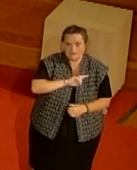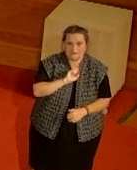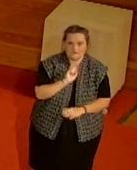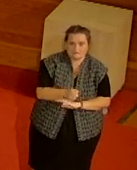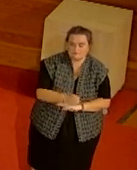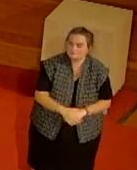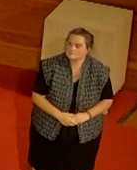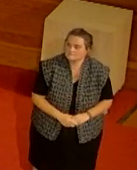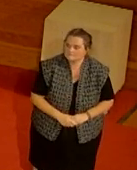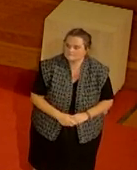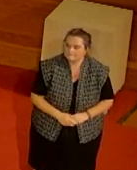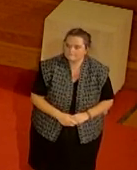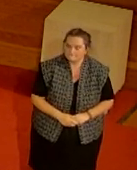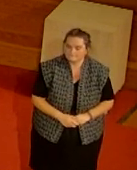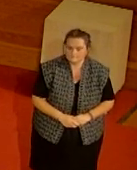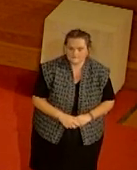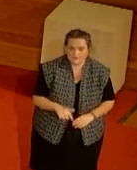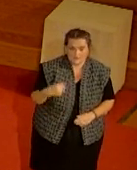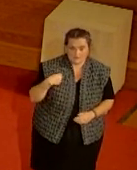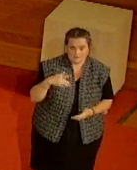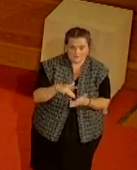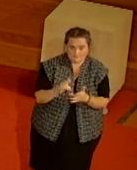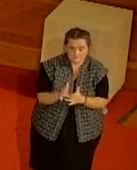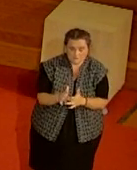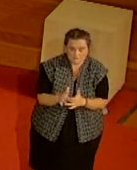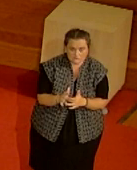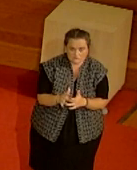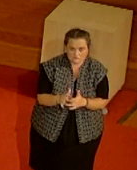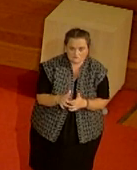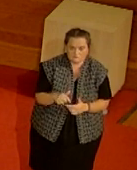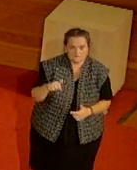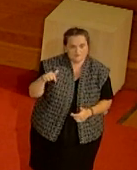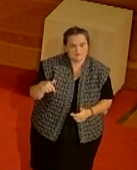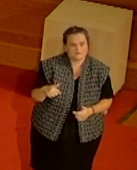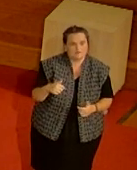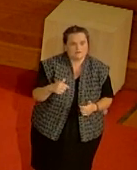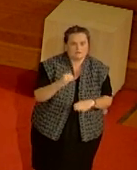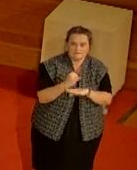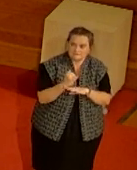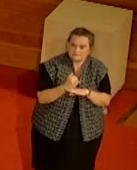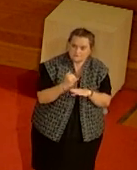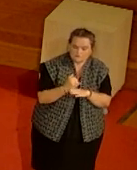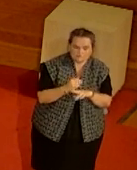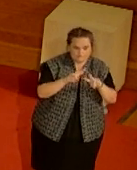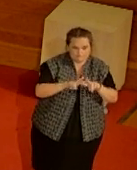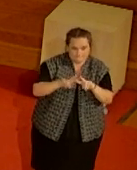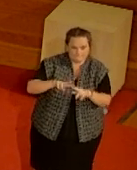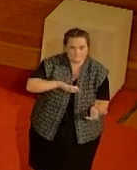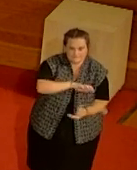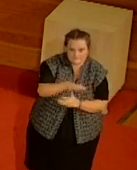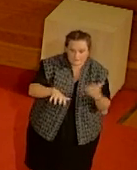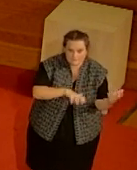bueno Jesús gatas quey etekinsa humanitario ariburusco aster Lane instituto Susan susandariq Ada